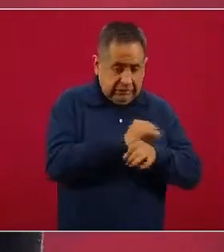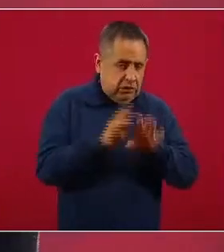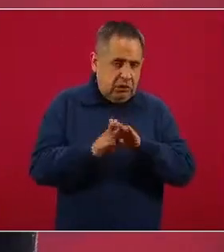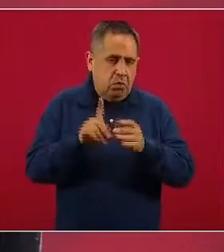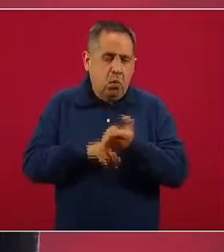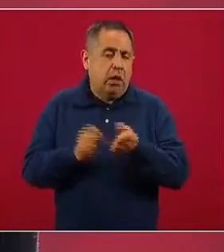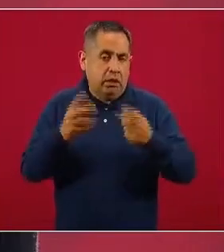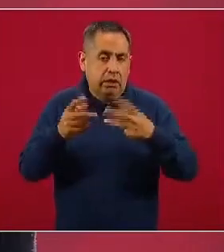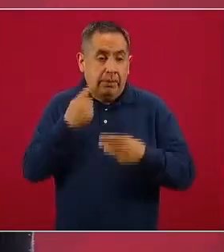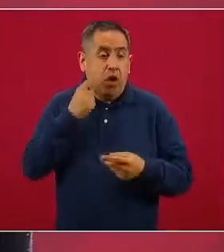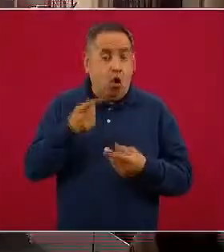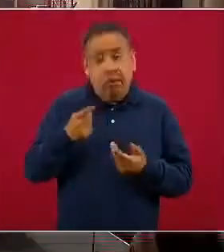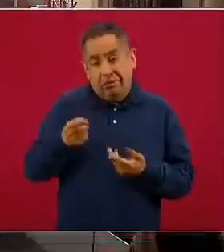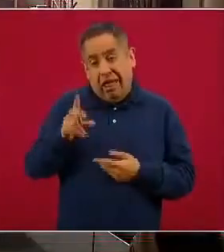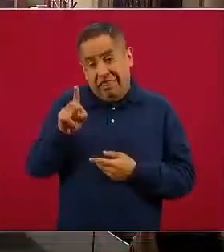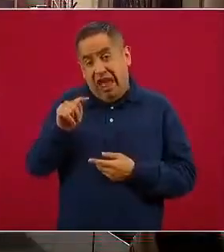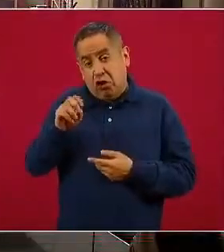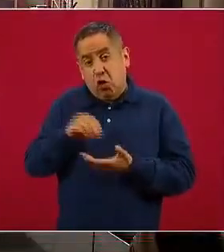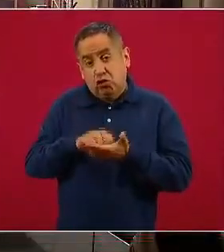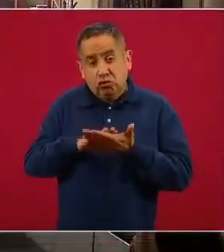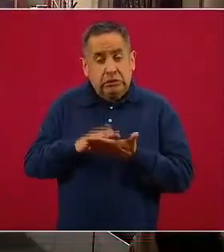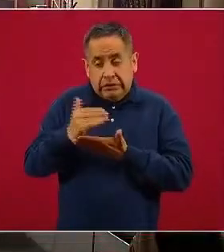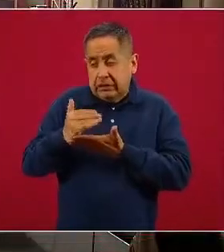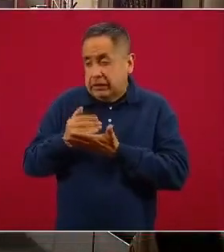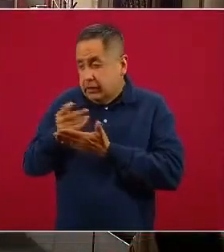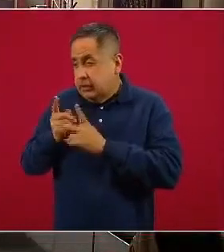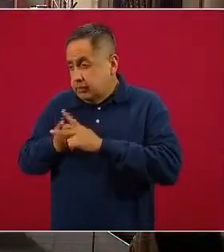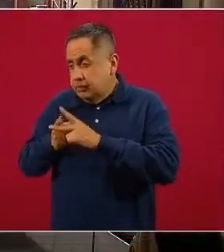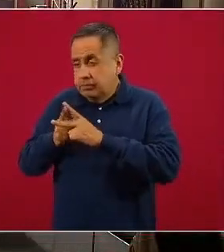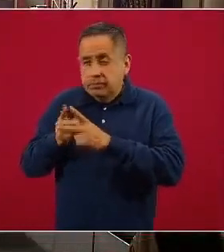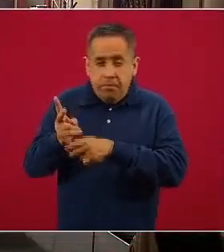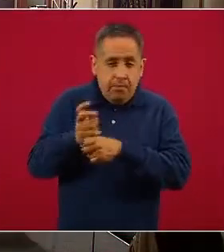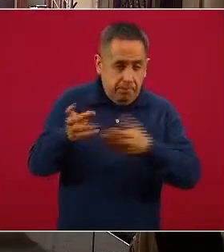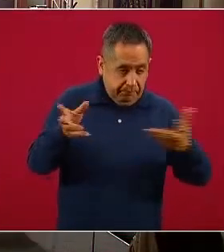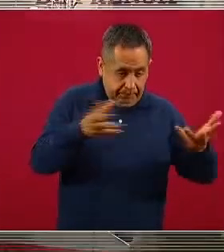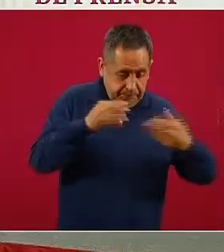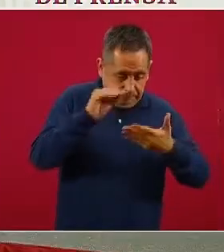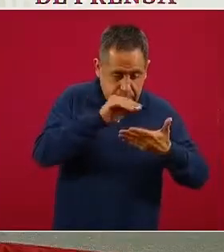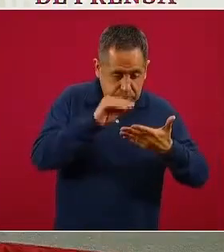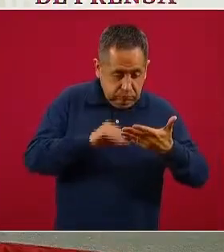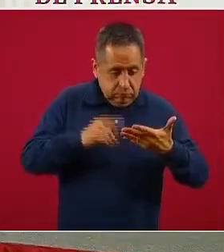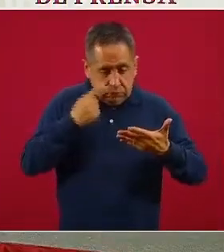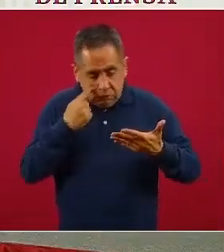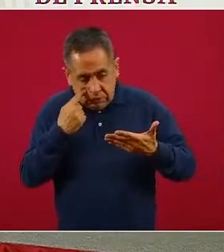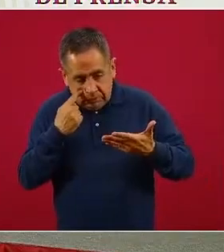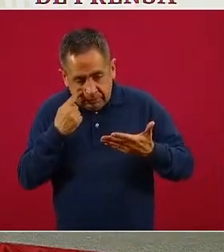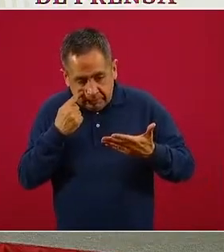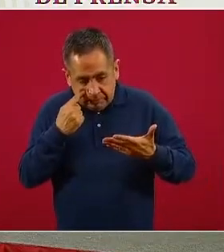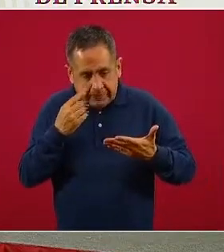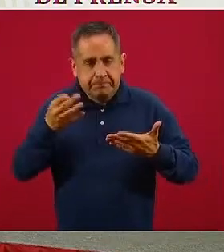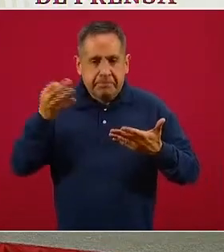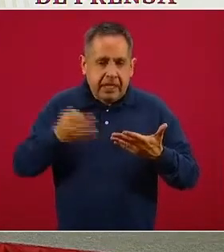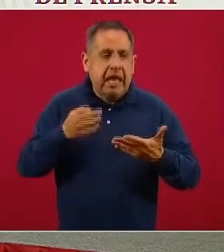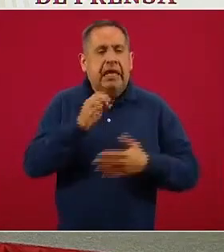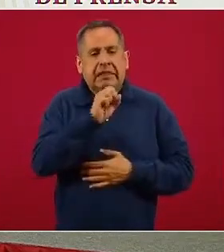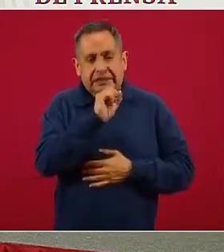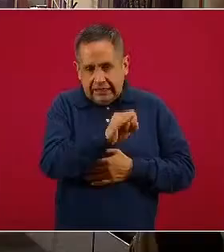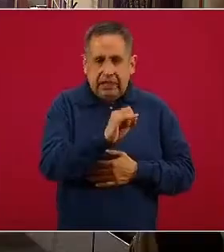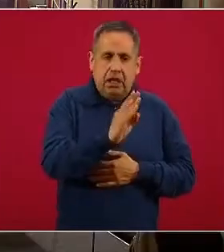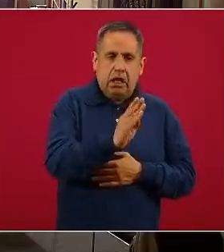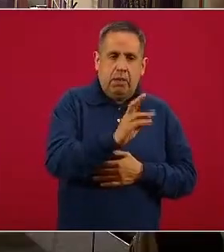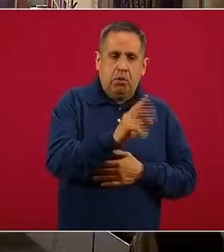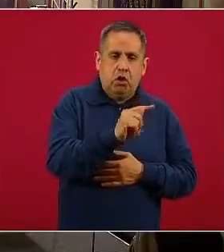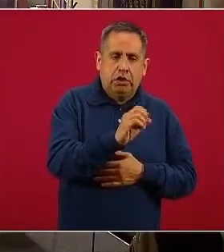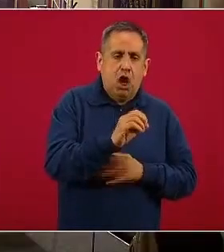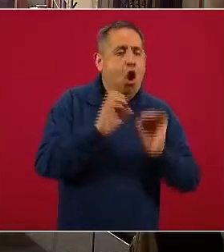magnitud. Pero hay que integrar todos estos elementos para en su momento poder decir técnicamente y con